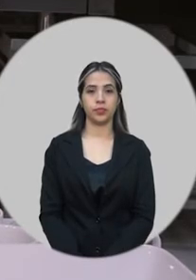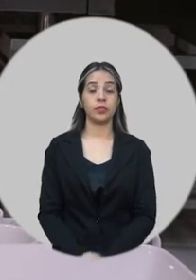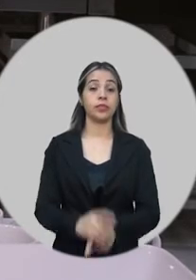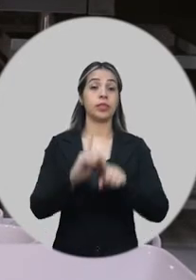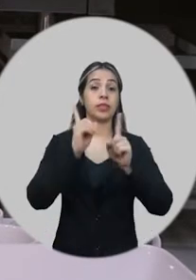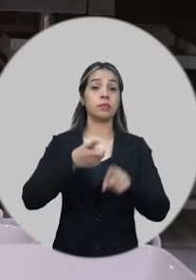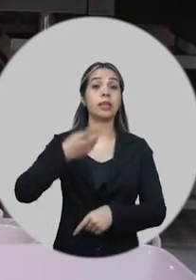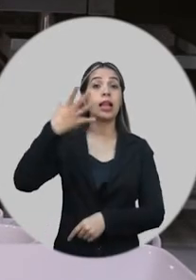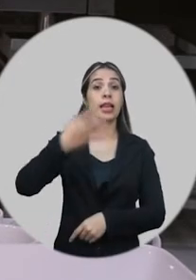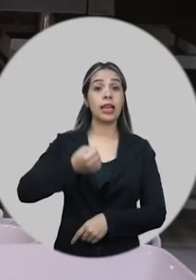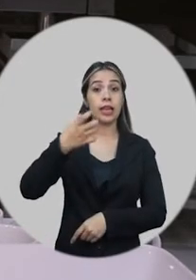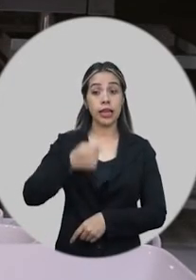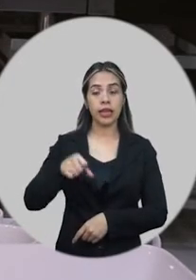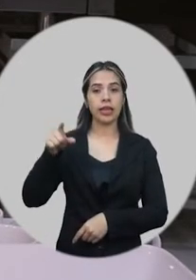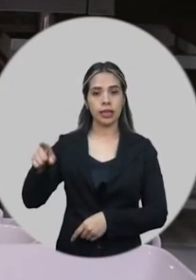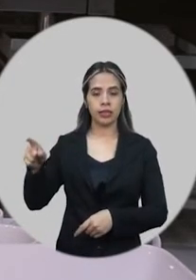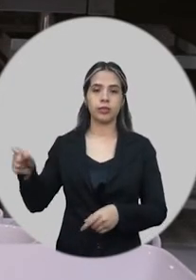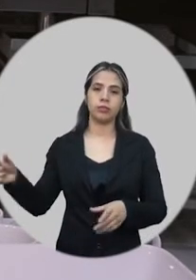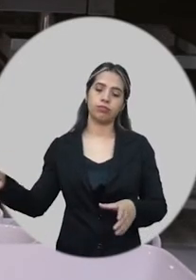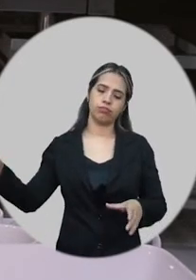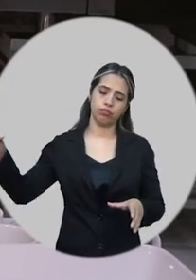y le agregamos la leche.